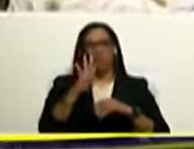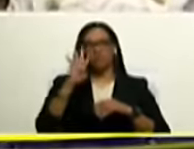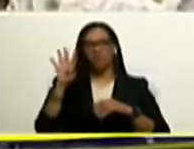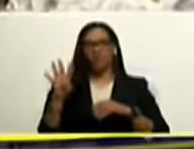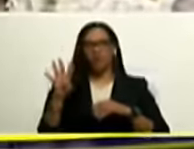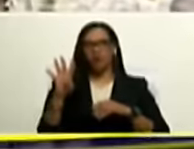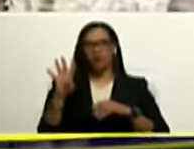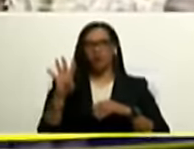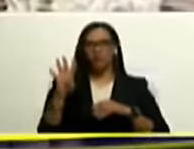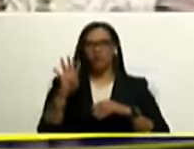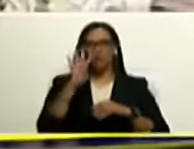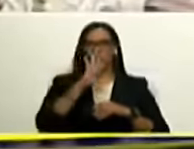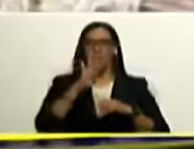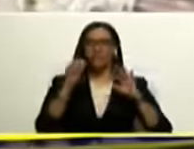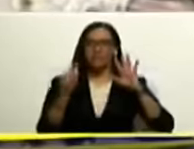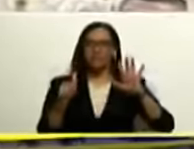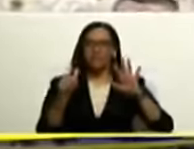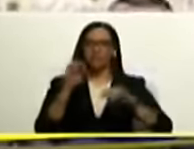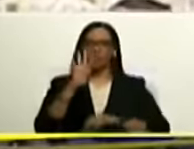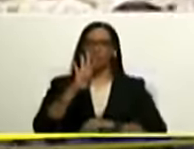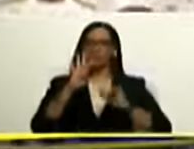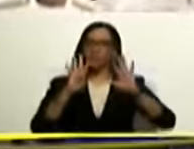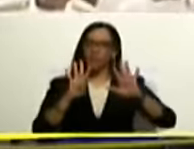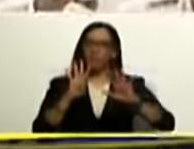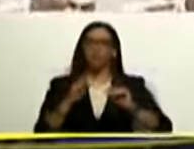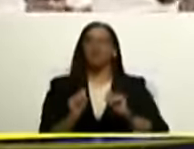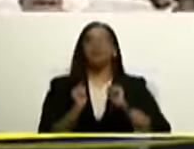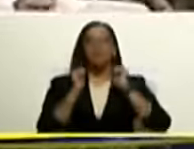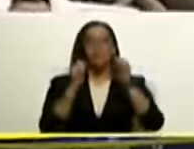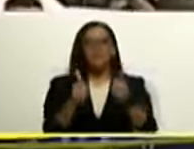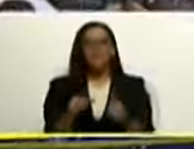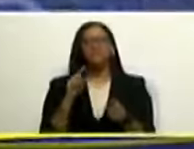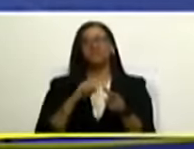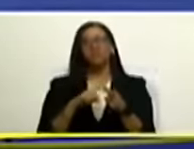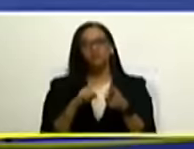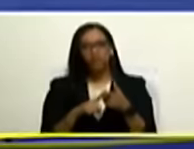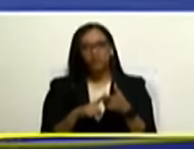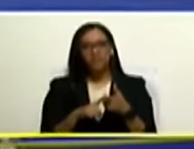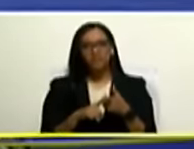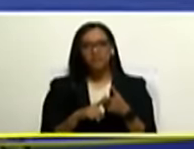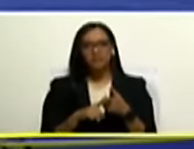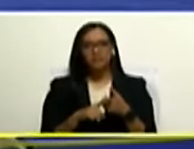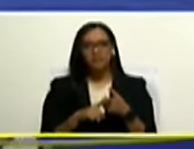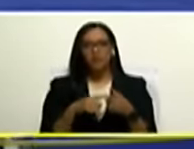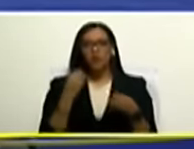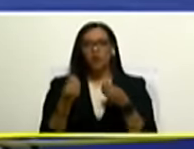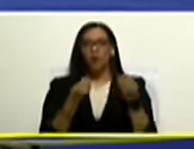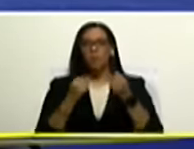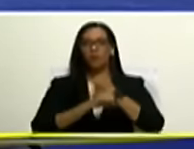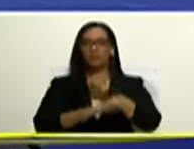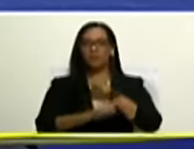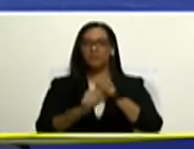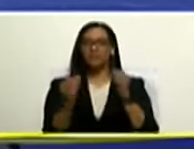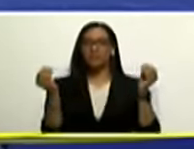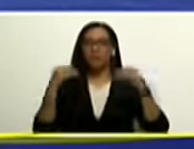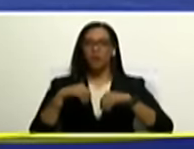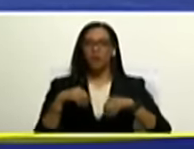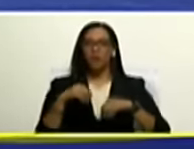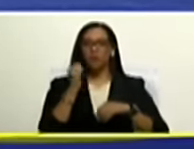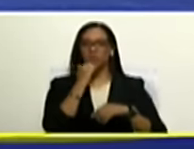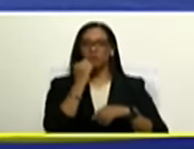44, 46, 49, que comienza entonces a aparecer cómo fue el fraude del laudo arbitral de